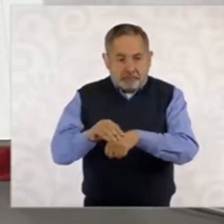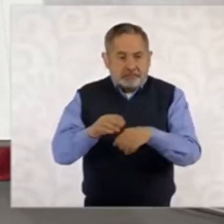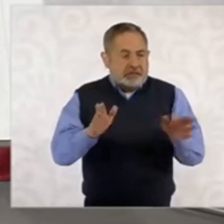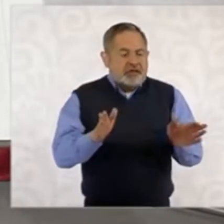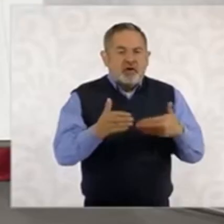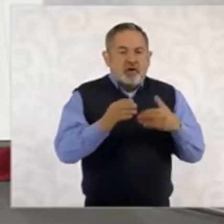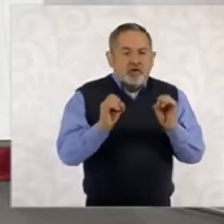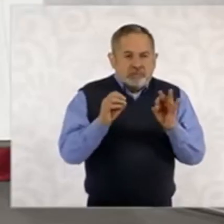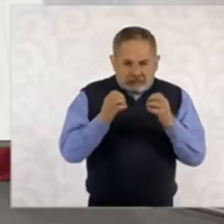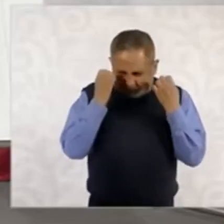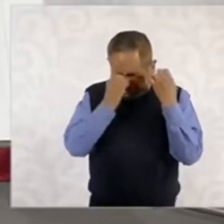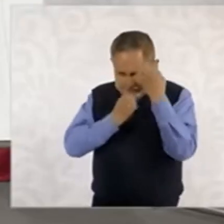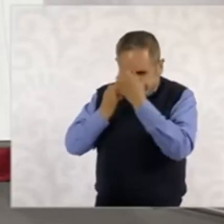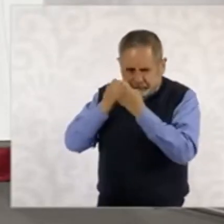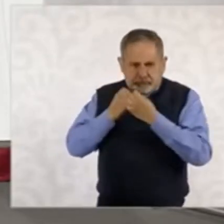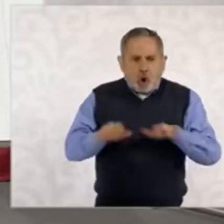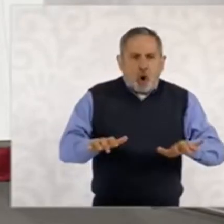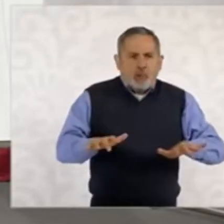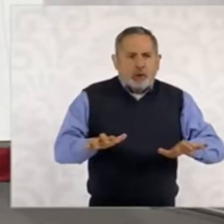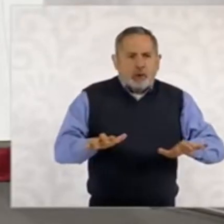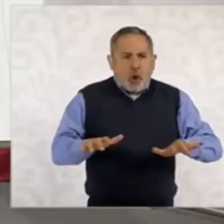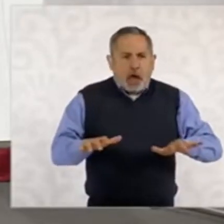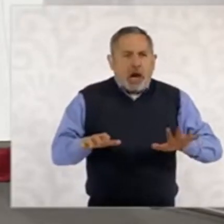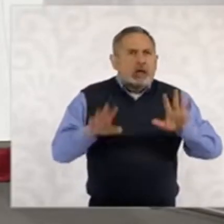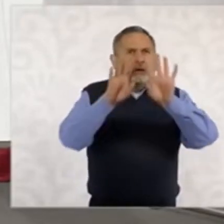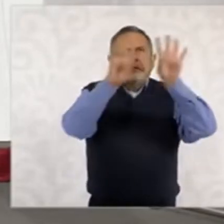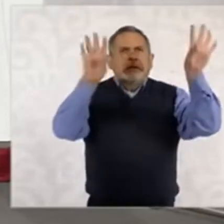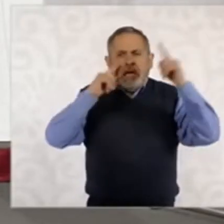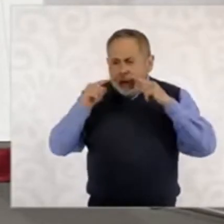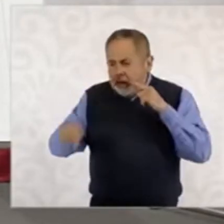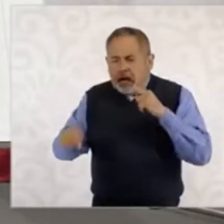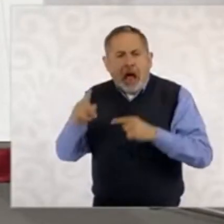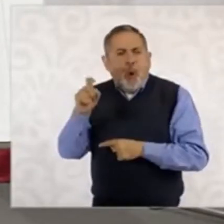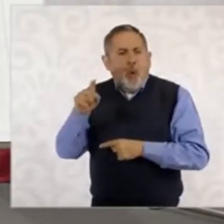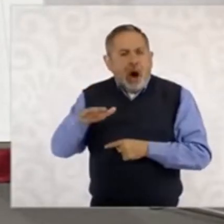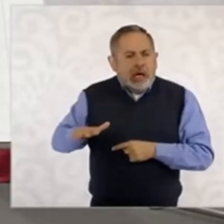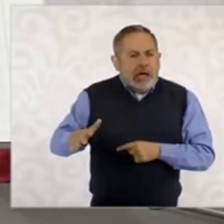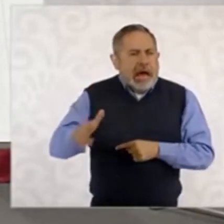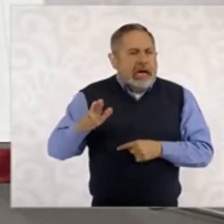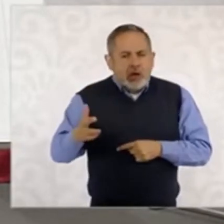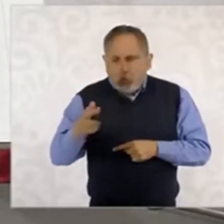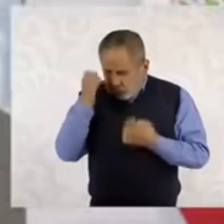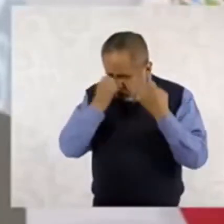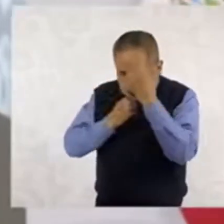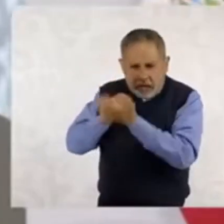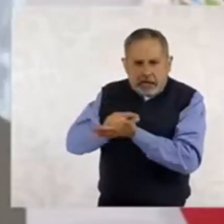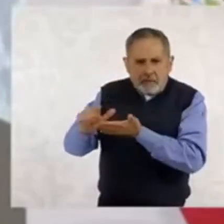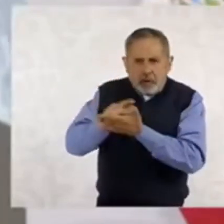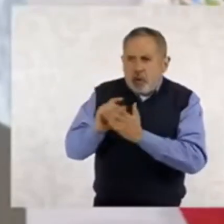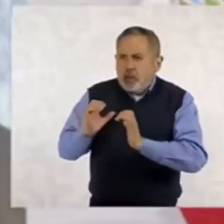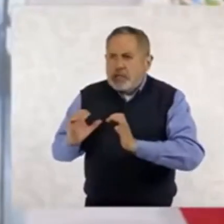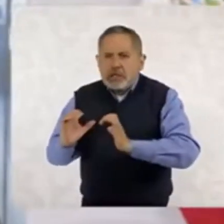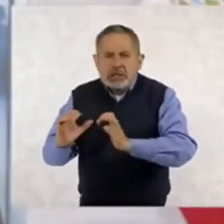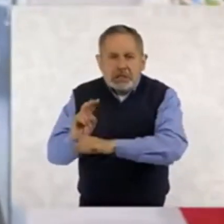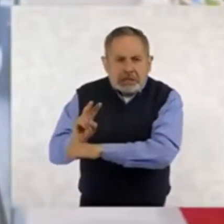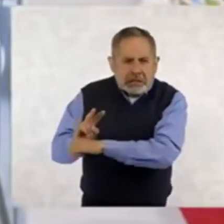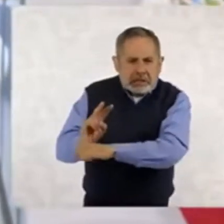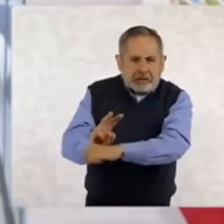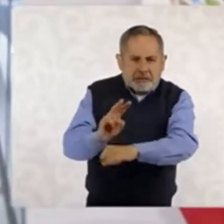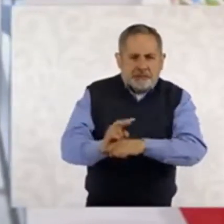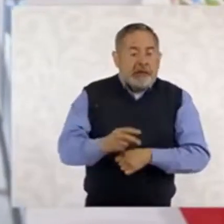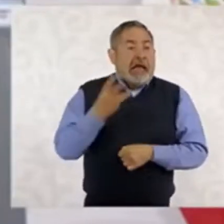centro de monitoreo permanente de la calidad del agua en el río Sonora Este va a estar integrado por 3